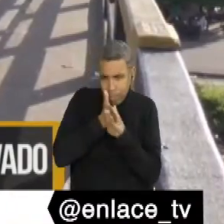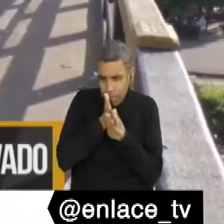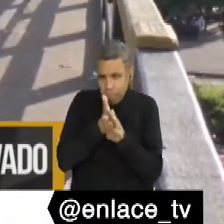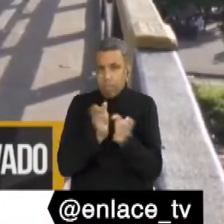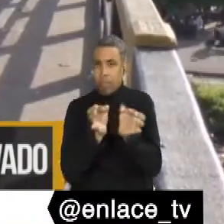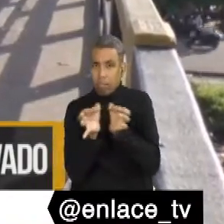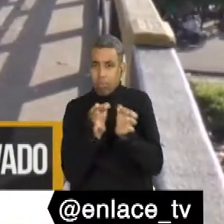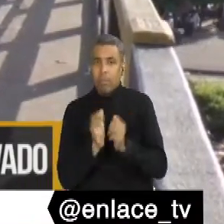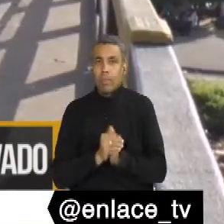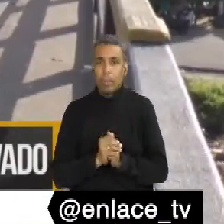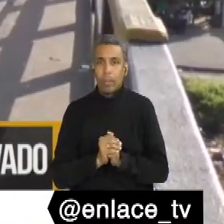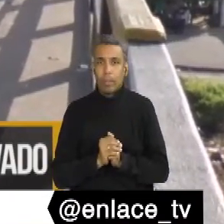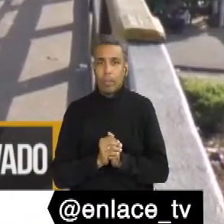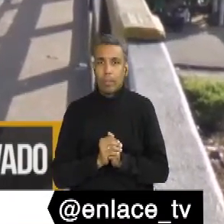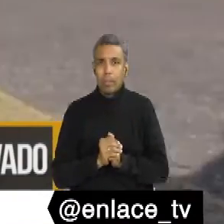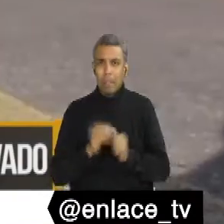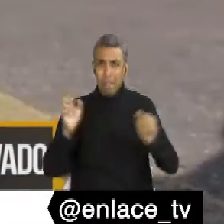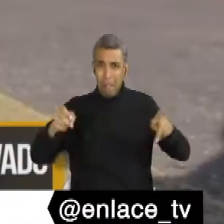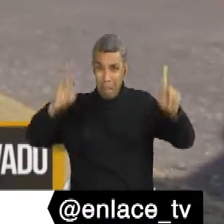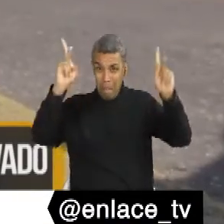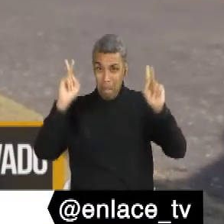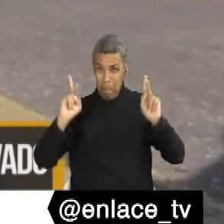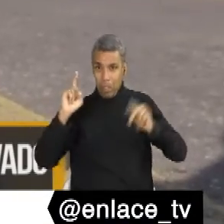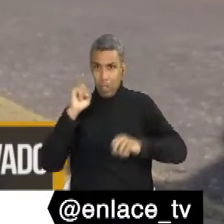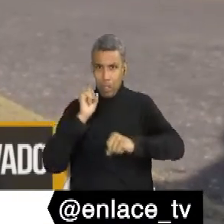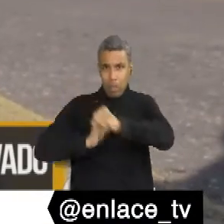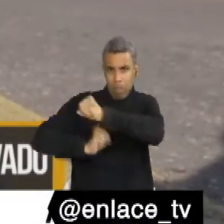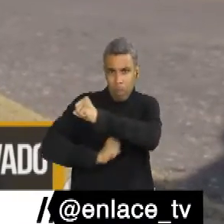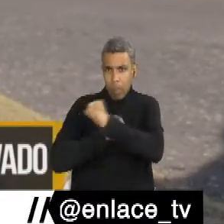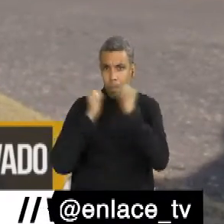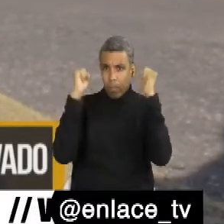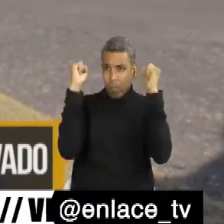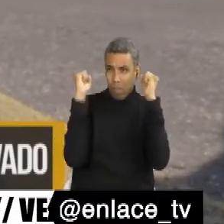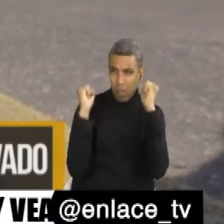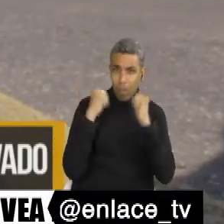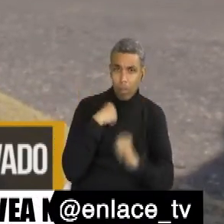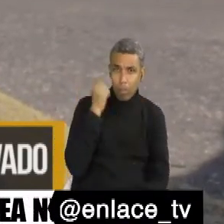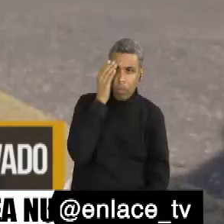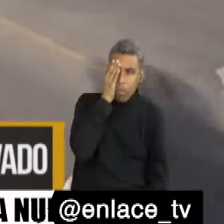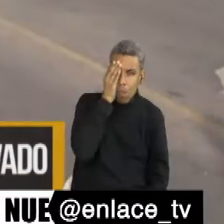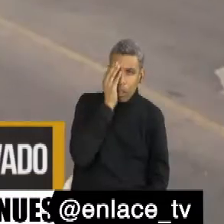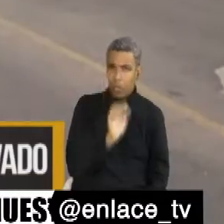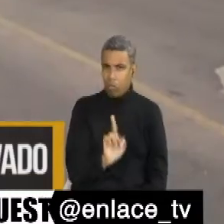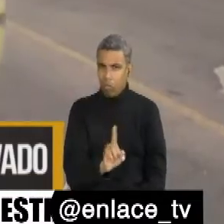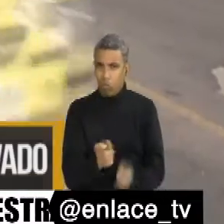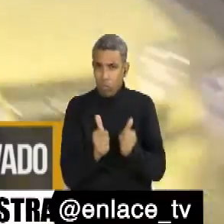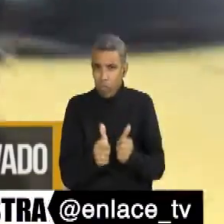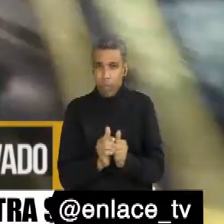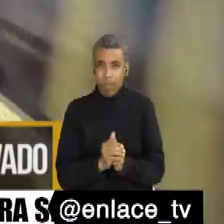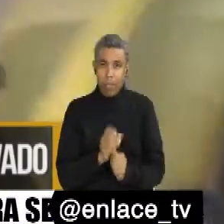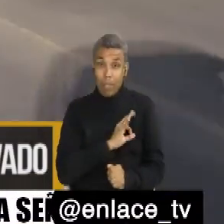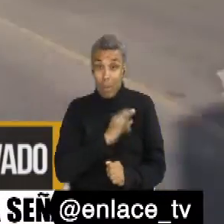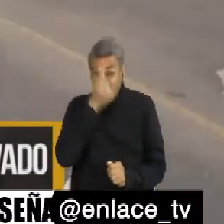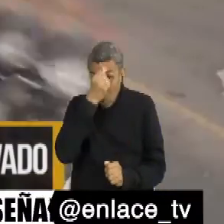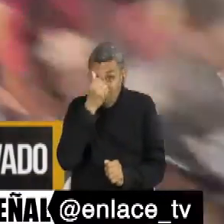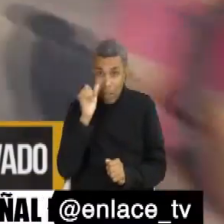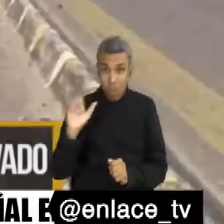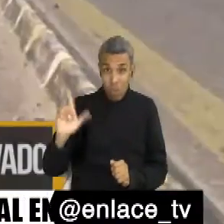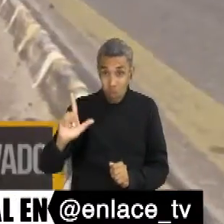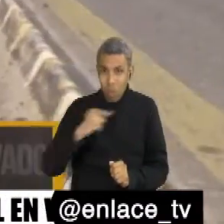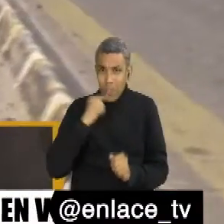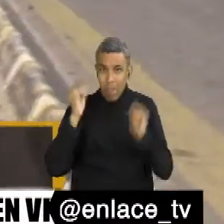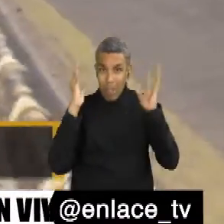que se presenten fallas estructurales en el puente elevado y por lo tanto se espera que el clima permita el normal desarrollo de las obras